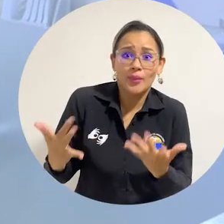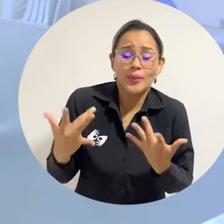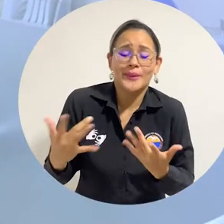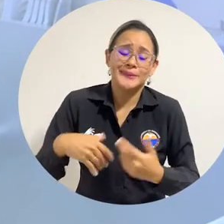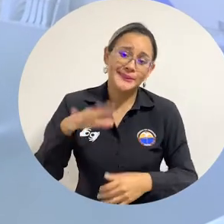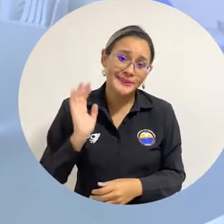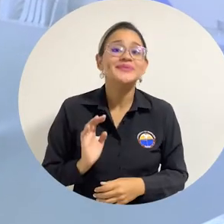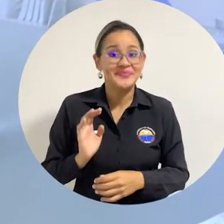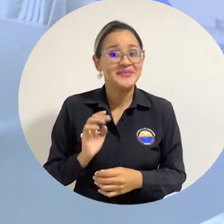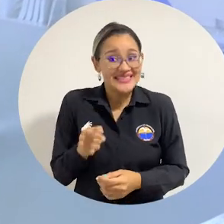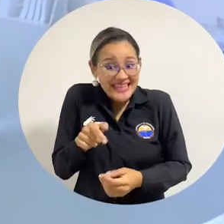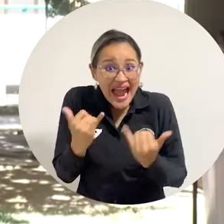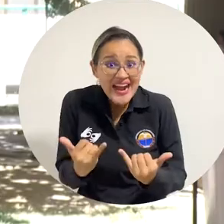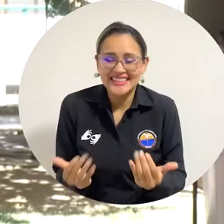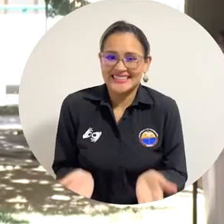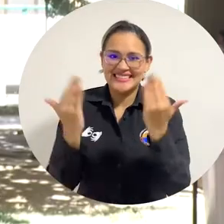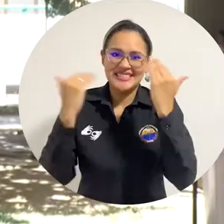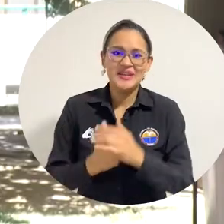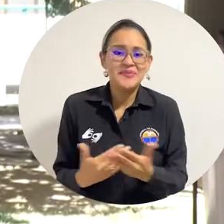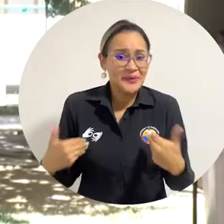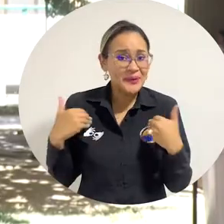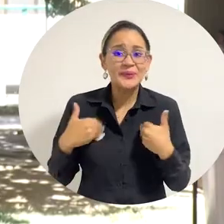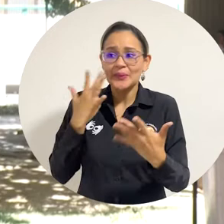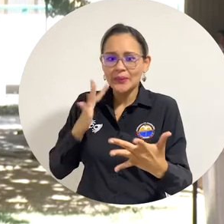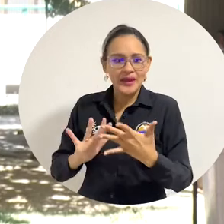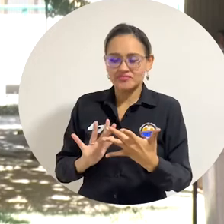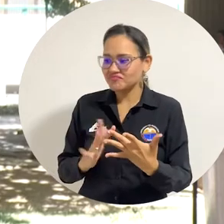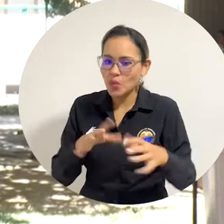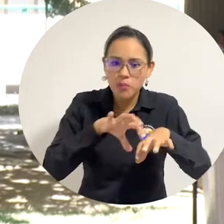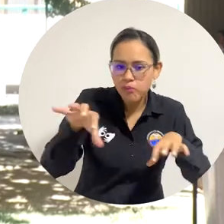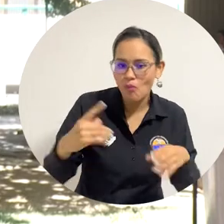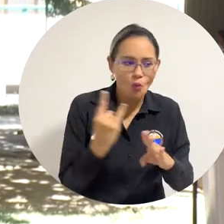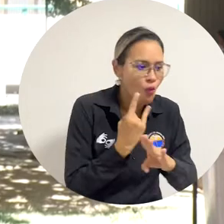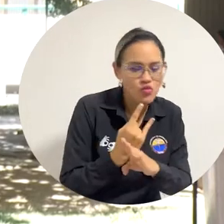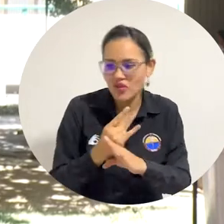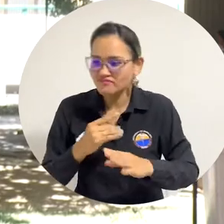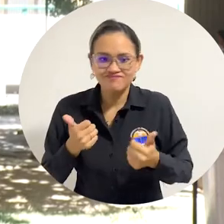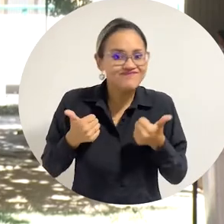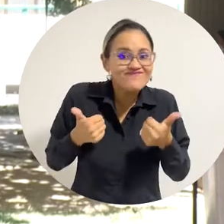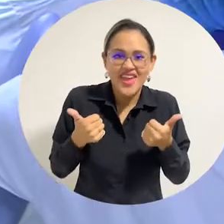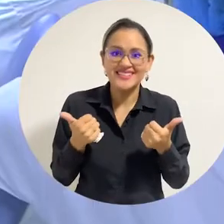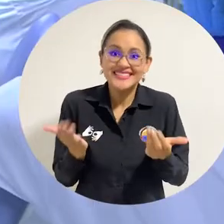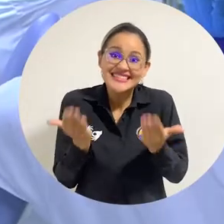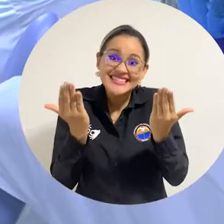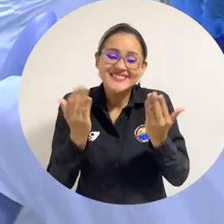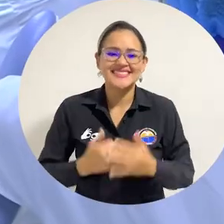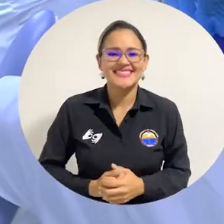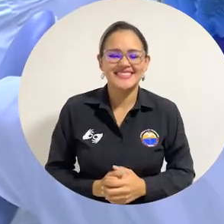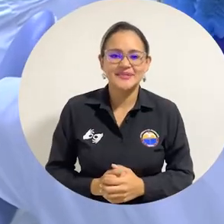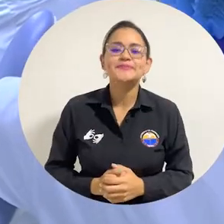entonces se nos atrasa el tiempo. Nos beneficia tanto a nosotros en la actualización de los equipos, es algo